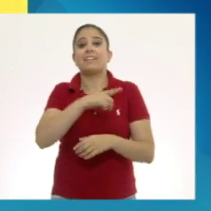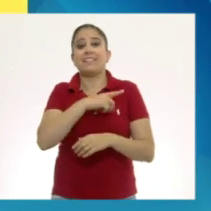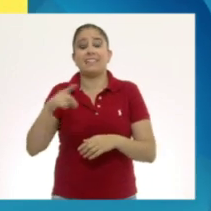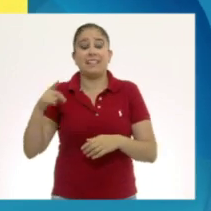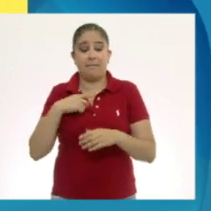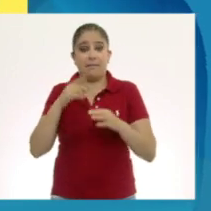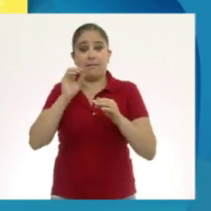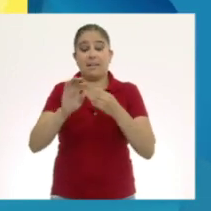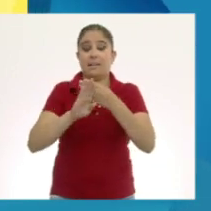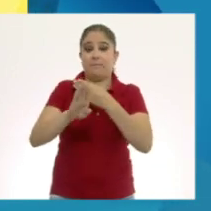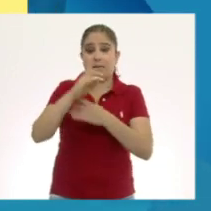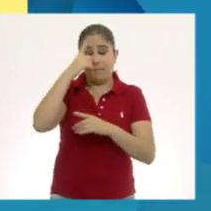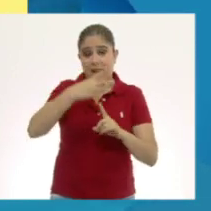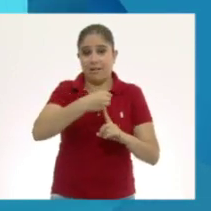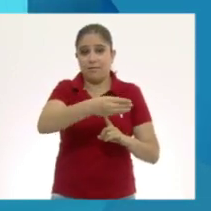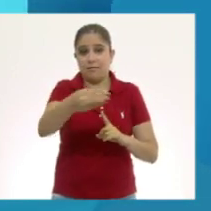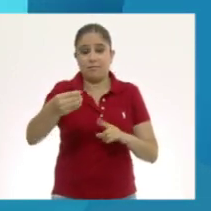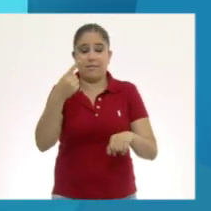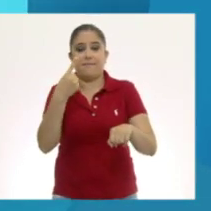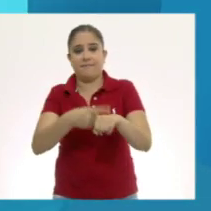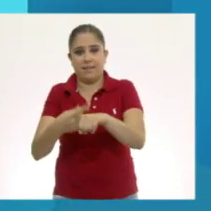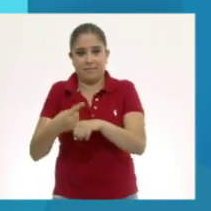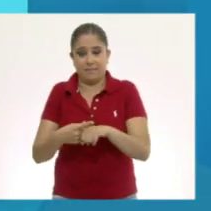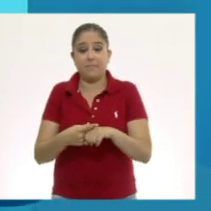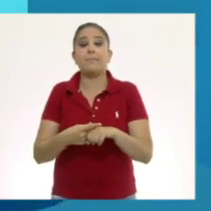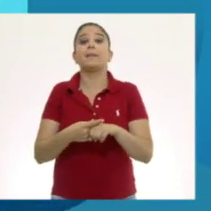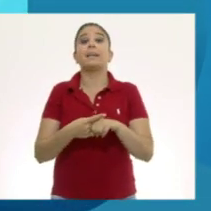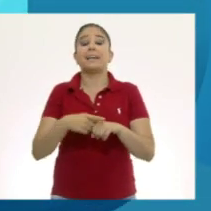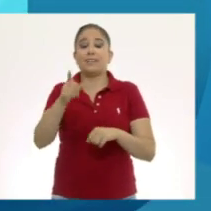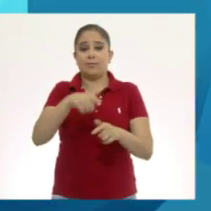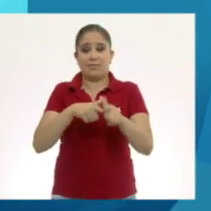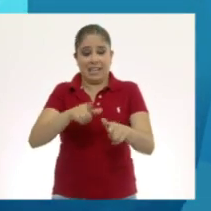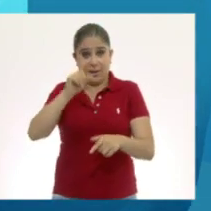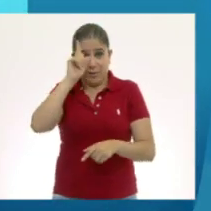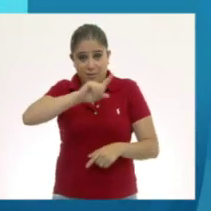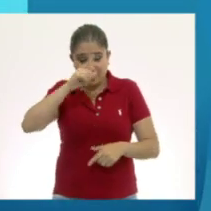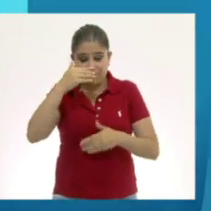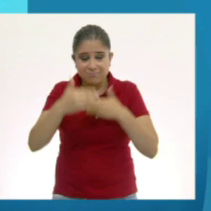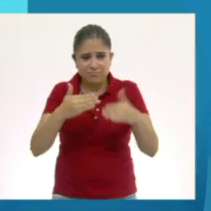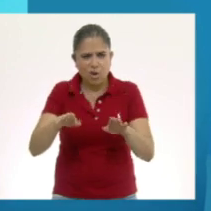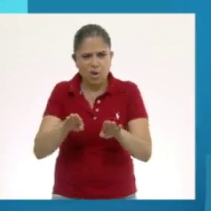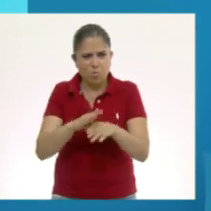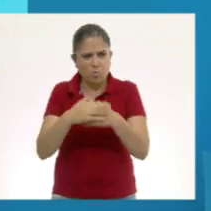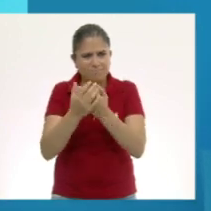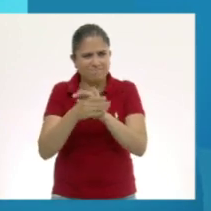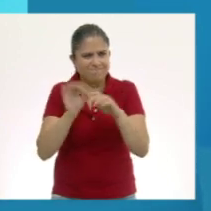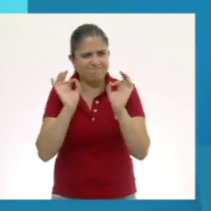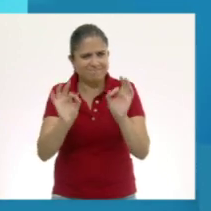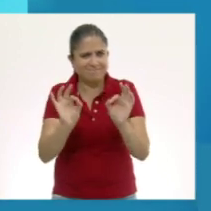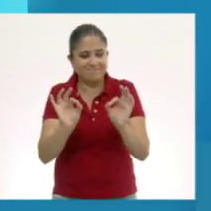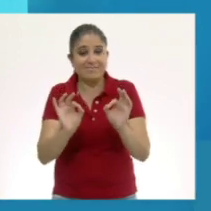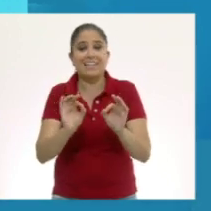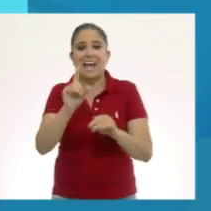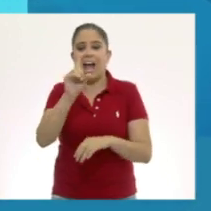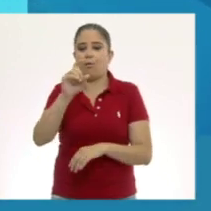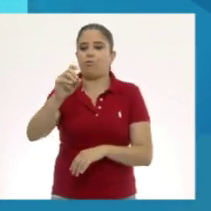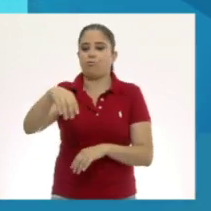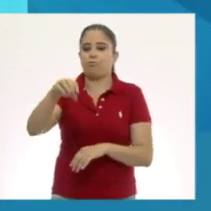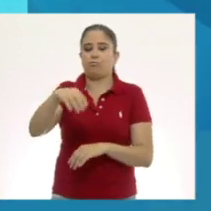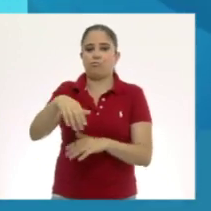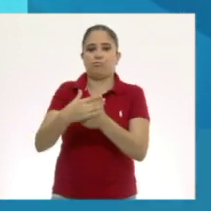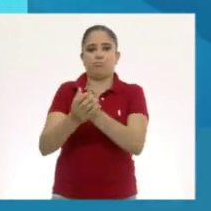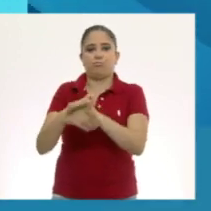importante para prevenir cualquier enfermedad. Sigue estos pasos para hacerlo correctamente. Moja tus